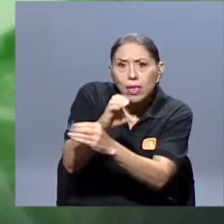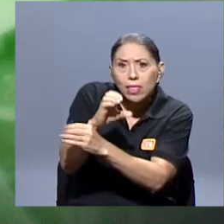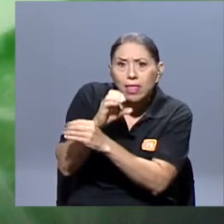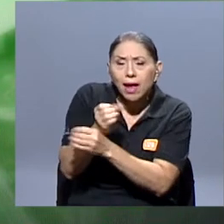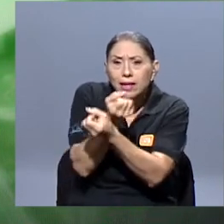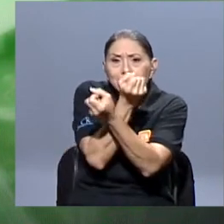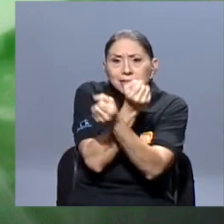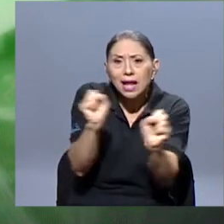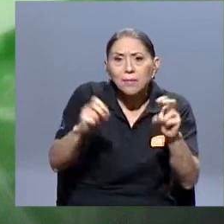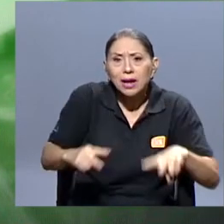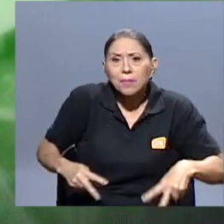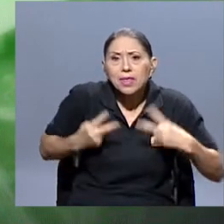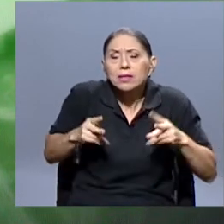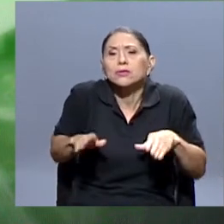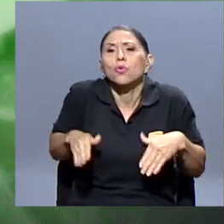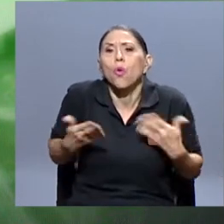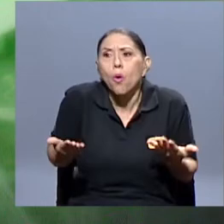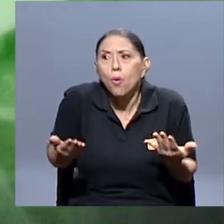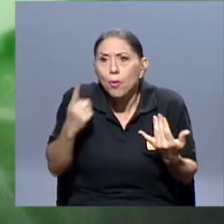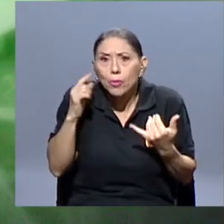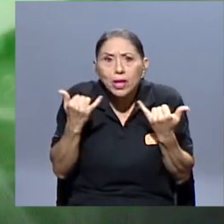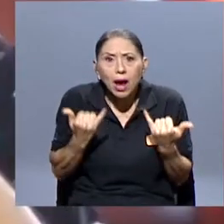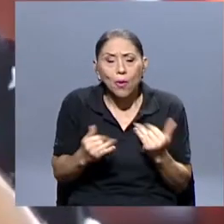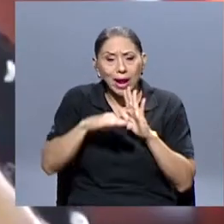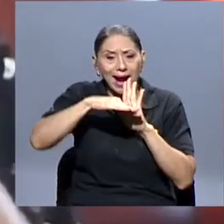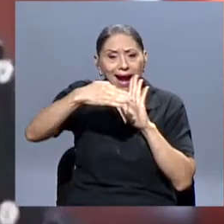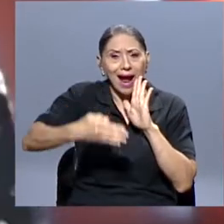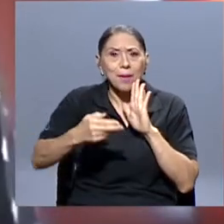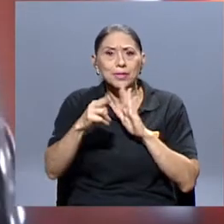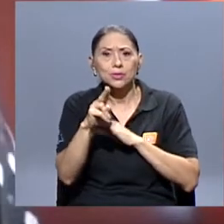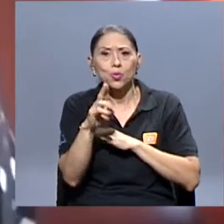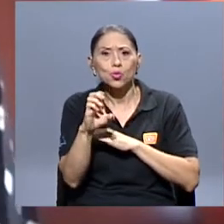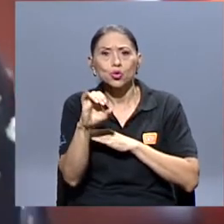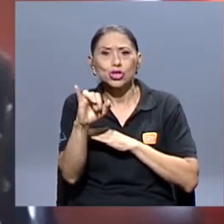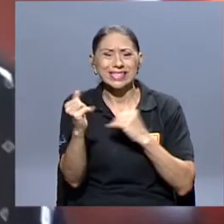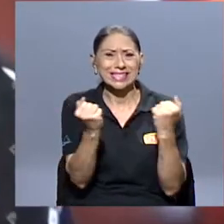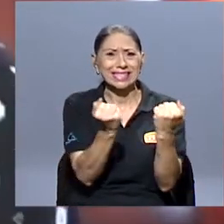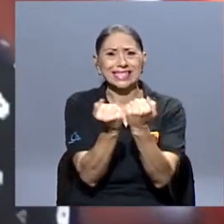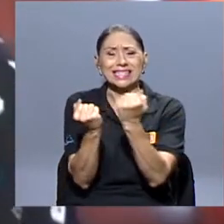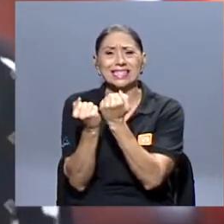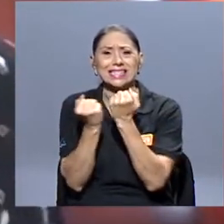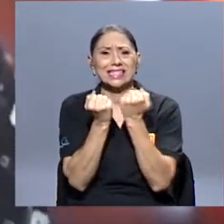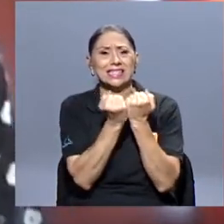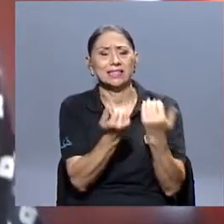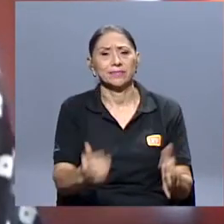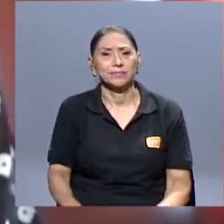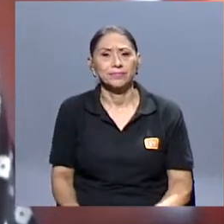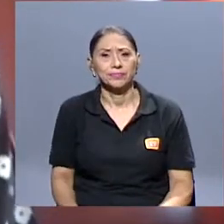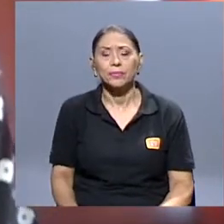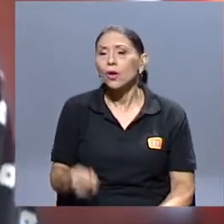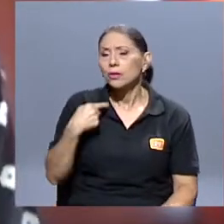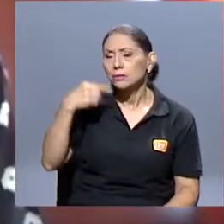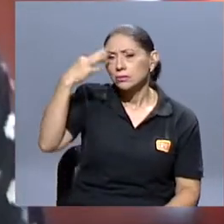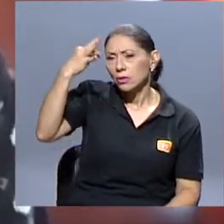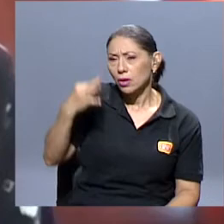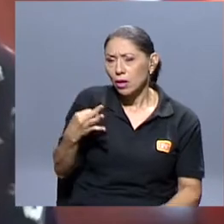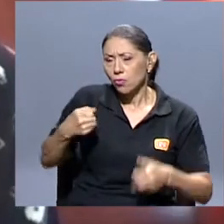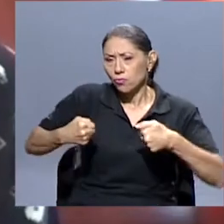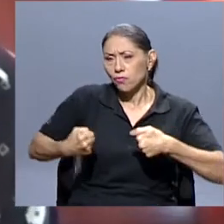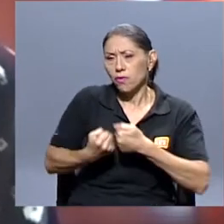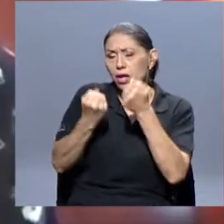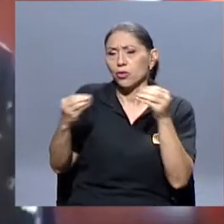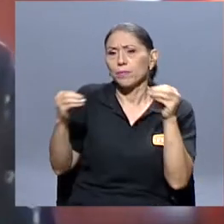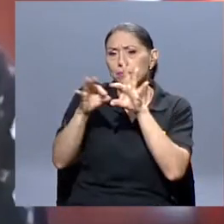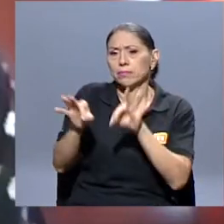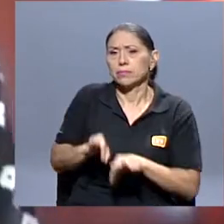en que las UCIs están colapsándose? Yo creo que el reto más importante, y ha sido una, y poniéndome,